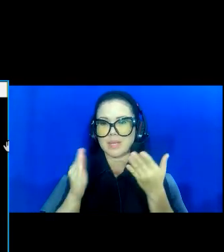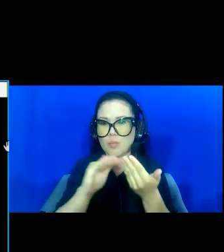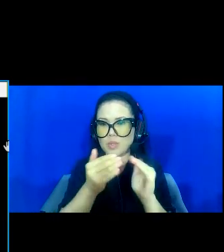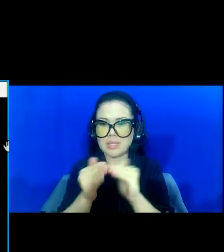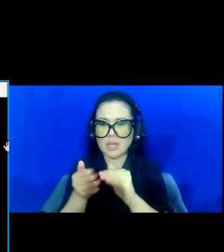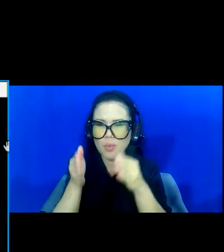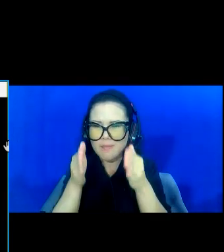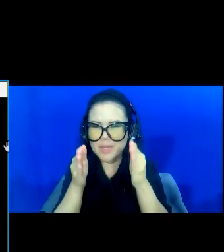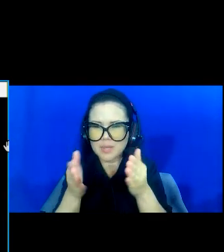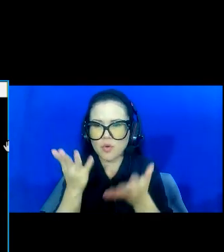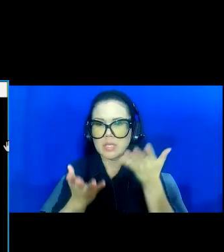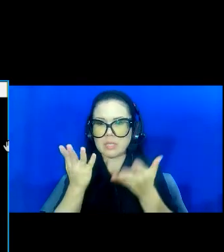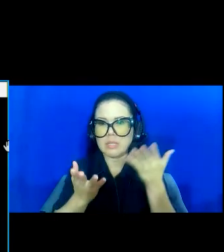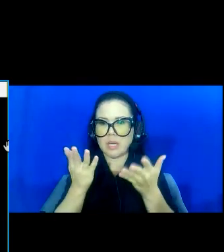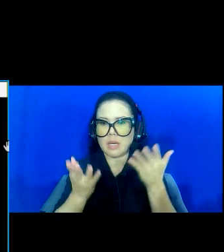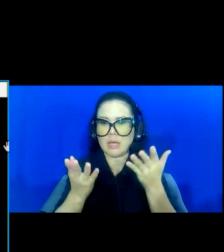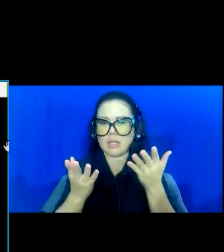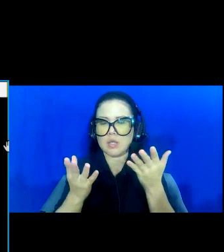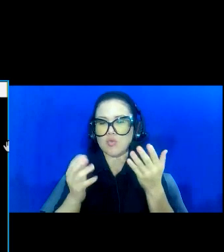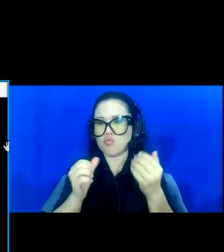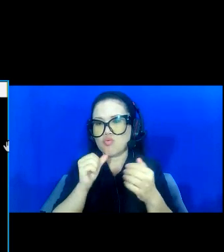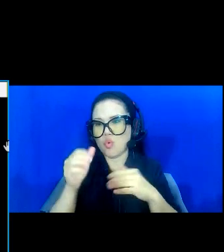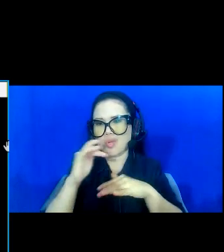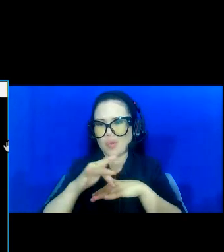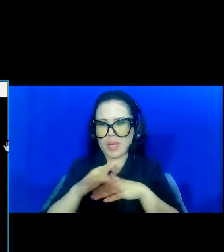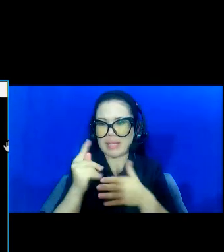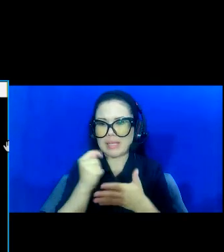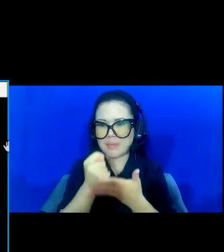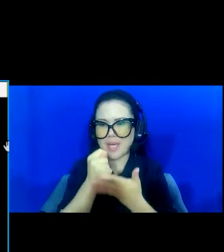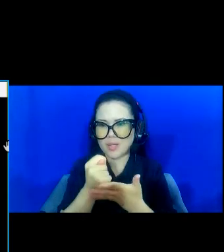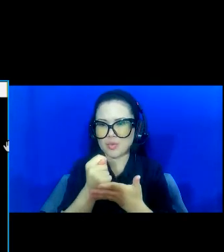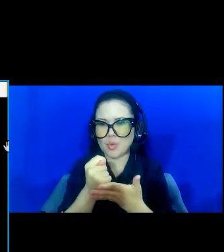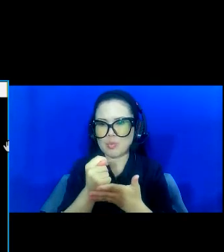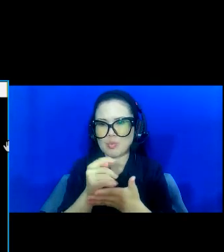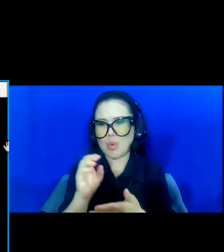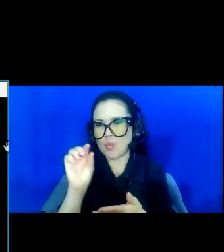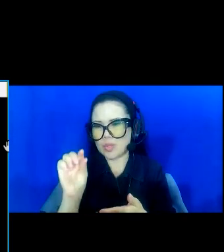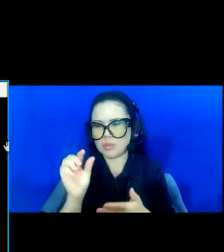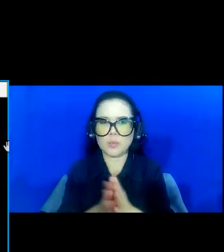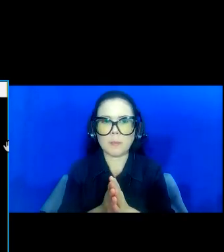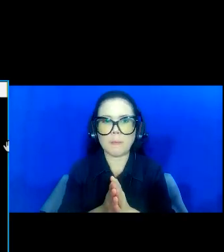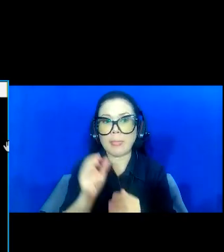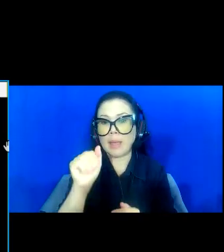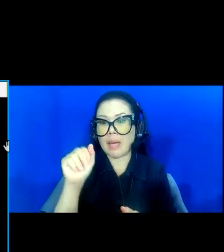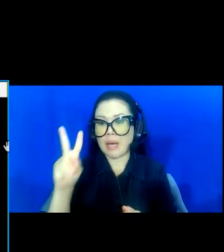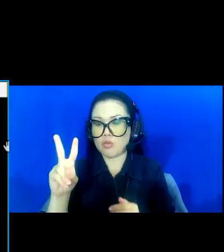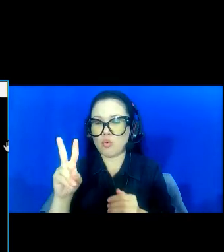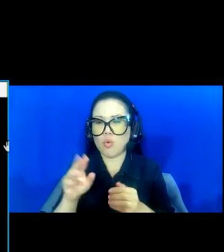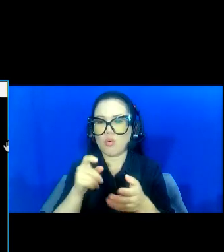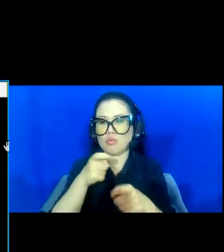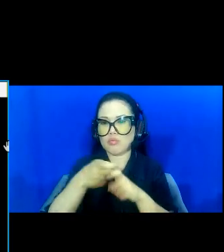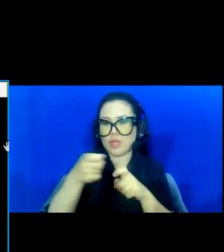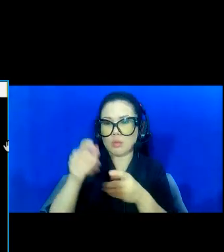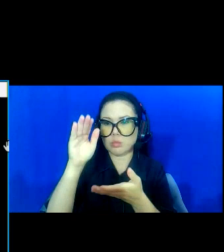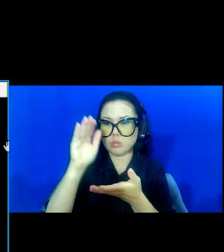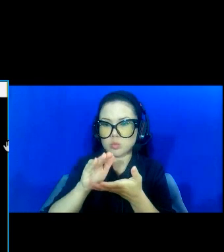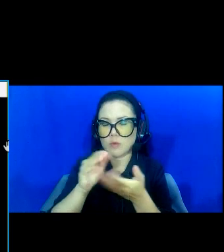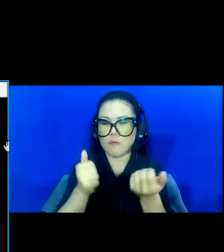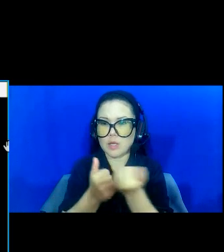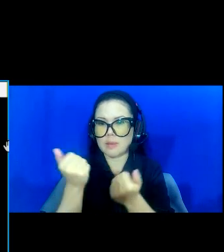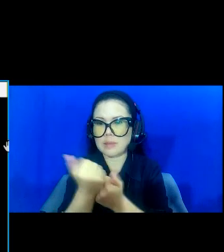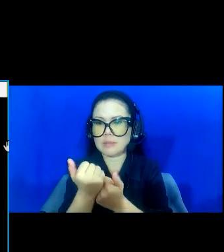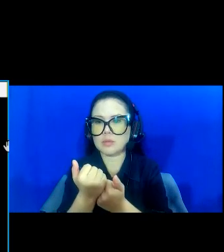hay tanta disponibilidad de tratamiento. En la A2, que es de reducción de daño, fortalecimiento de colaboraciones